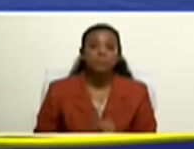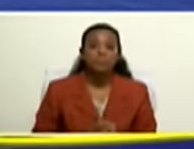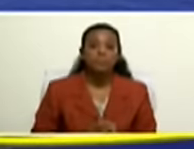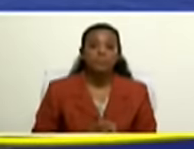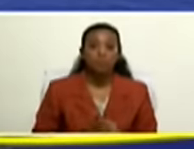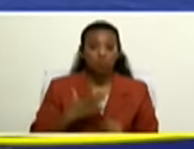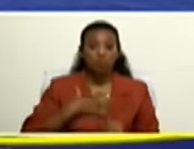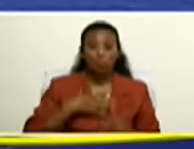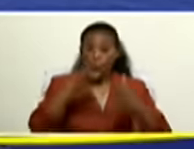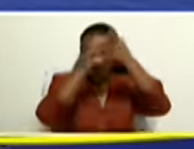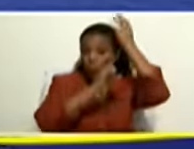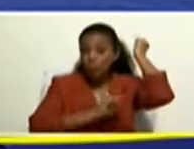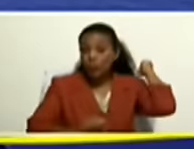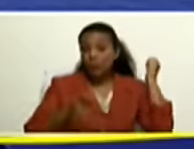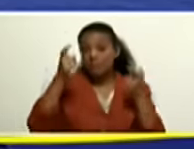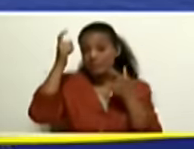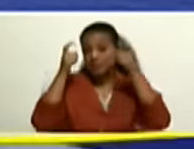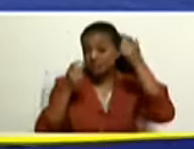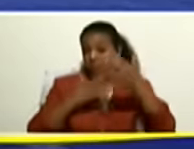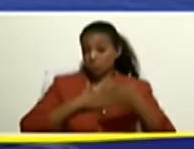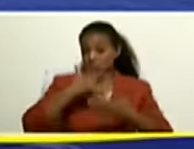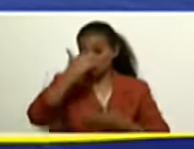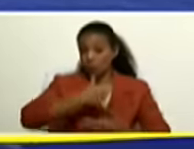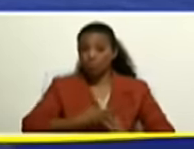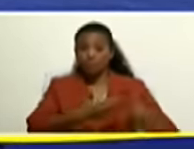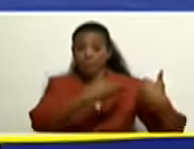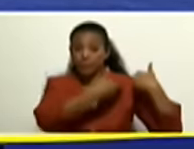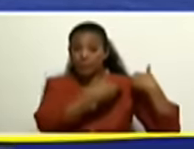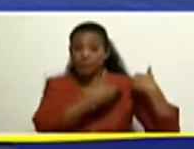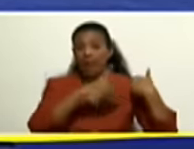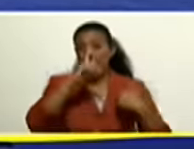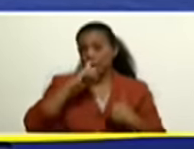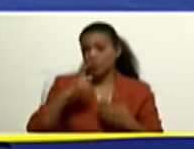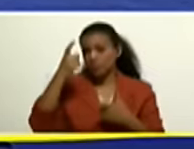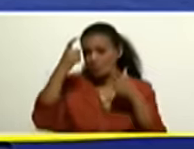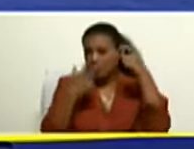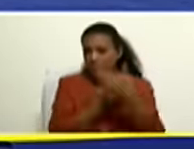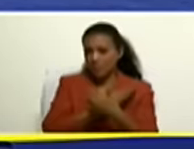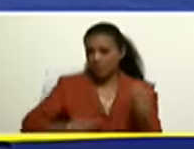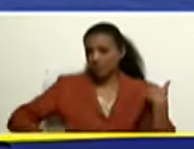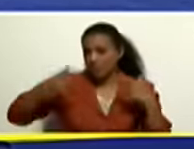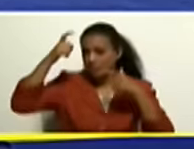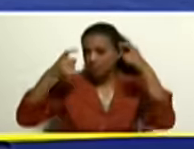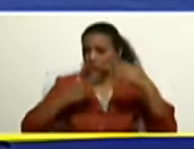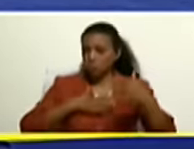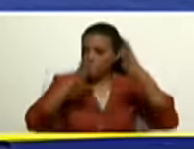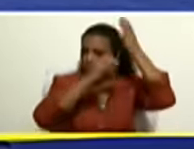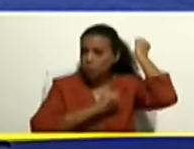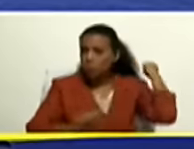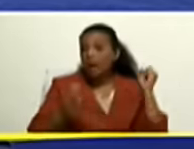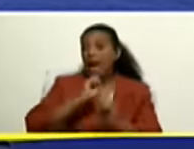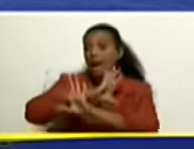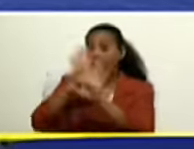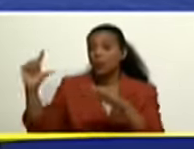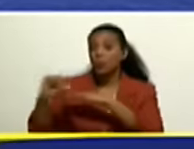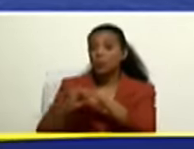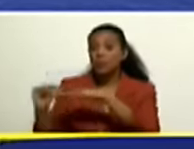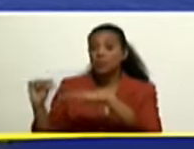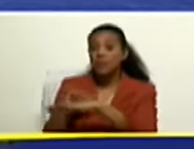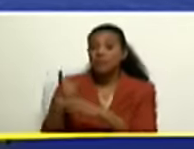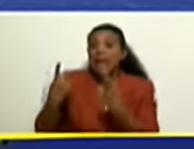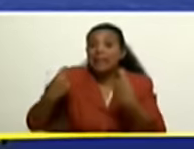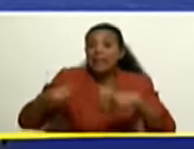Yo fui canciller del comandante Chávez y nosotros fuimos muy claros siempre con Guyana. Guyana